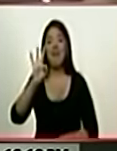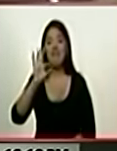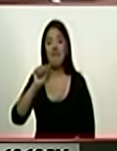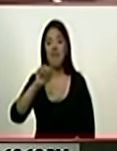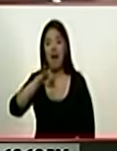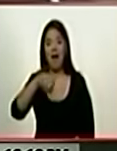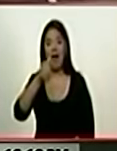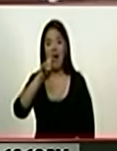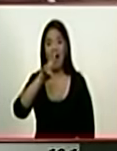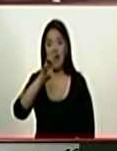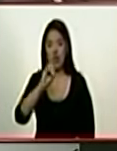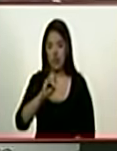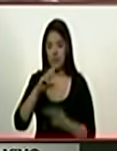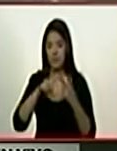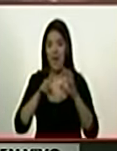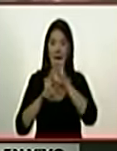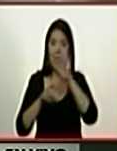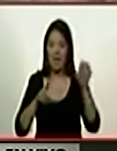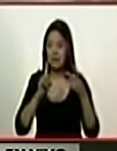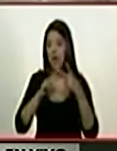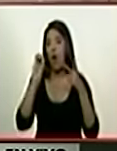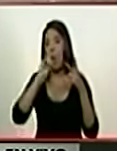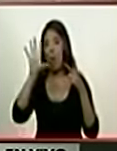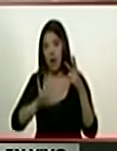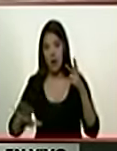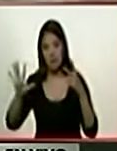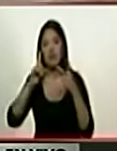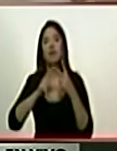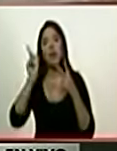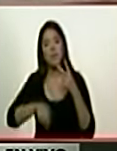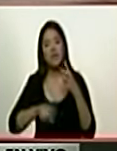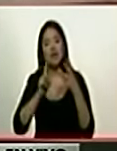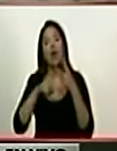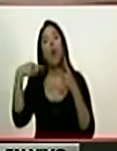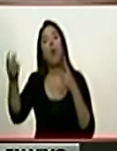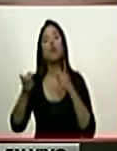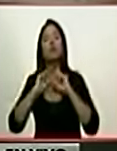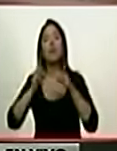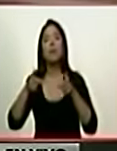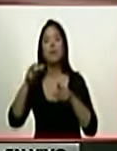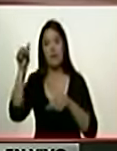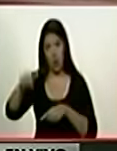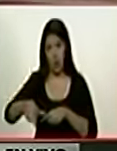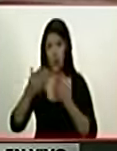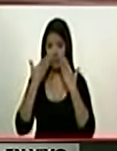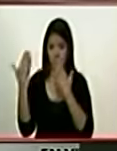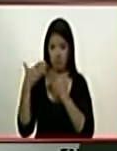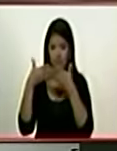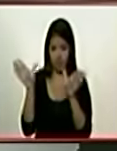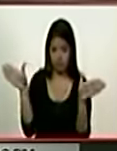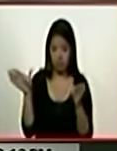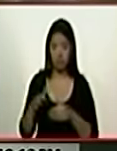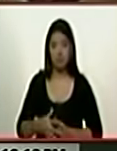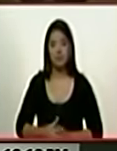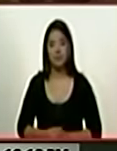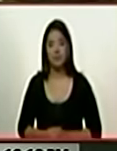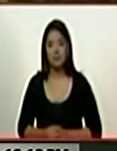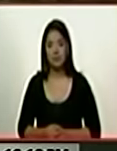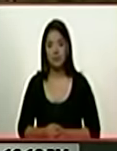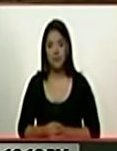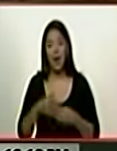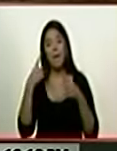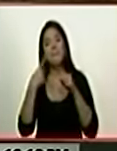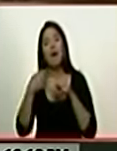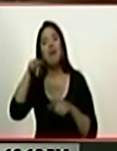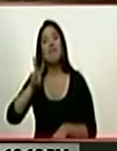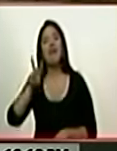La ampliamos al oeste. Estamos ampliando la Cota 1000 como hoy en efecto se entrega. Además, la Valle Coche en